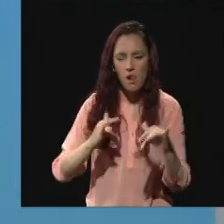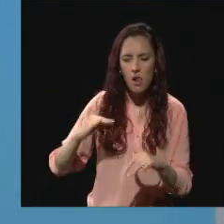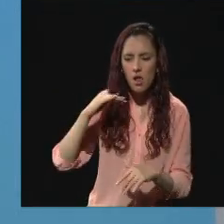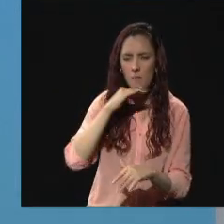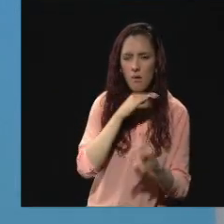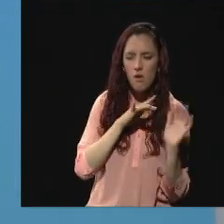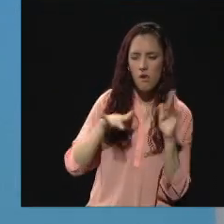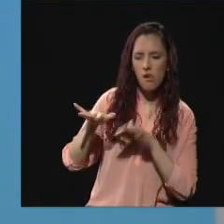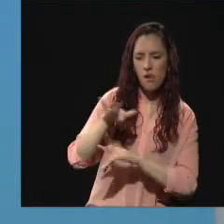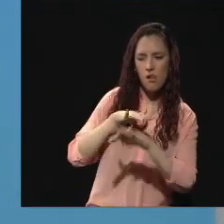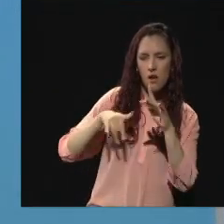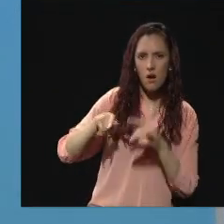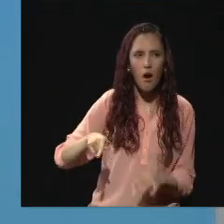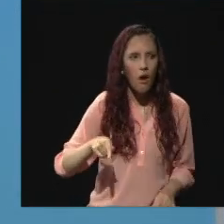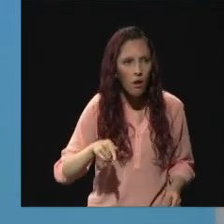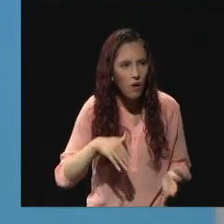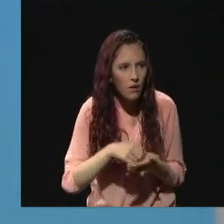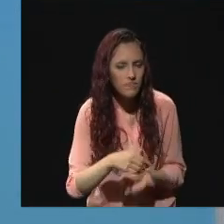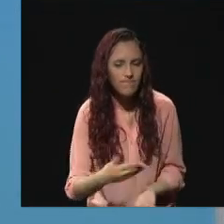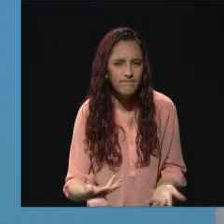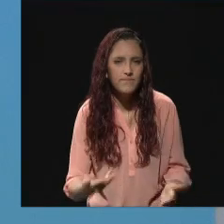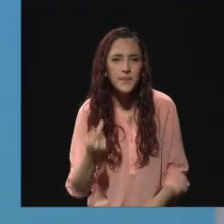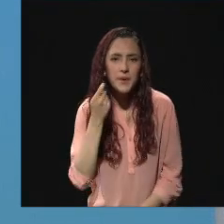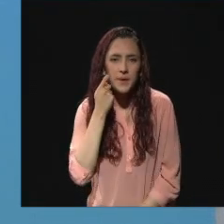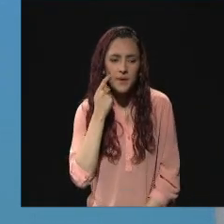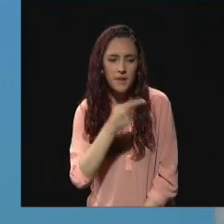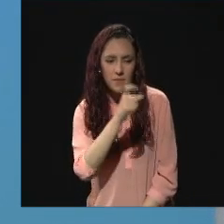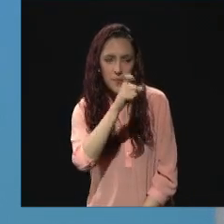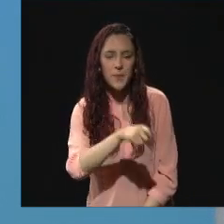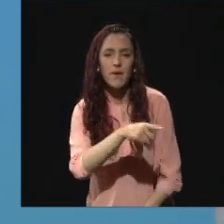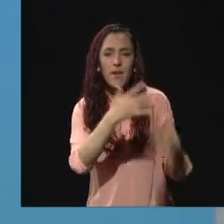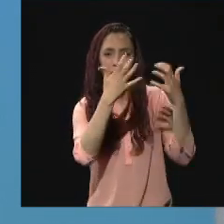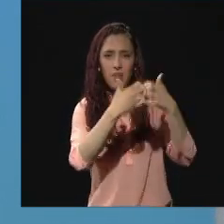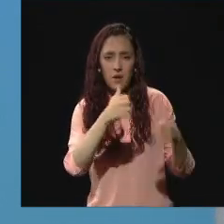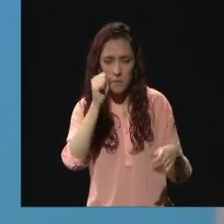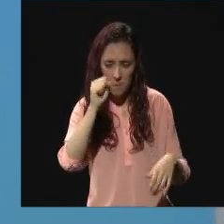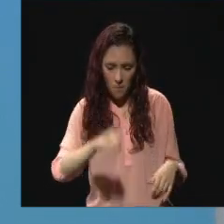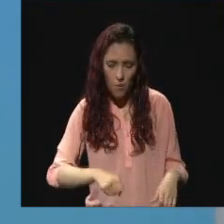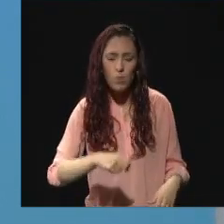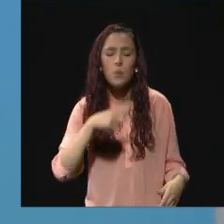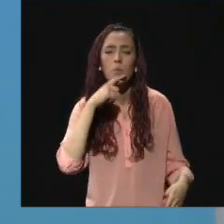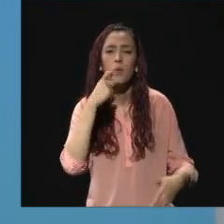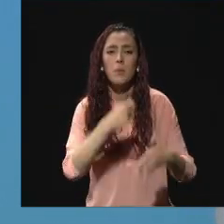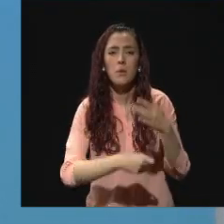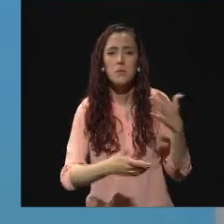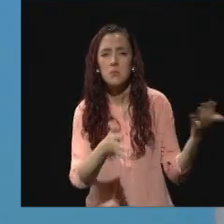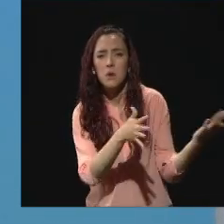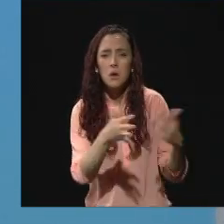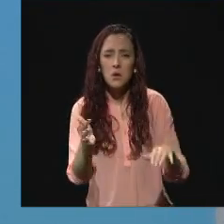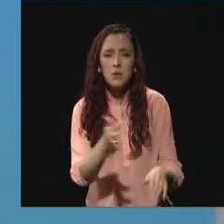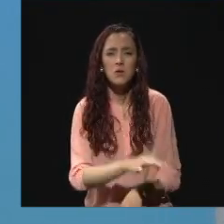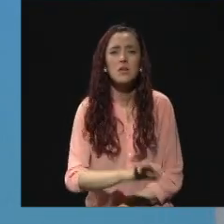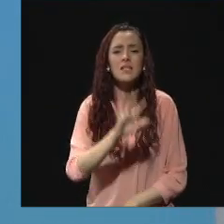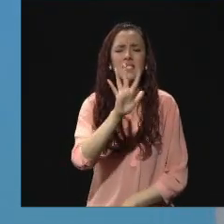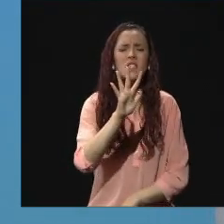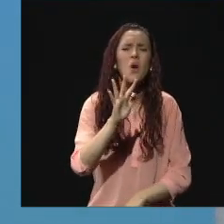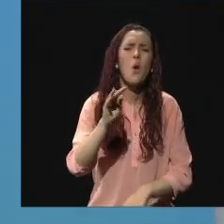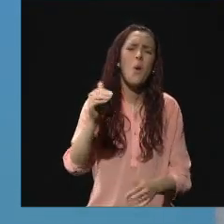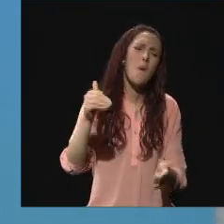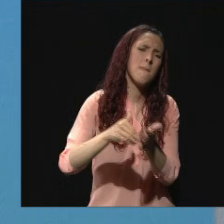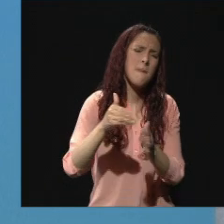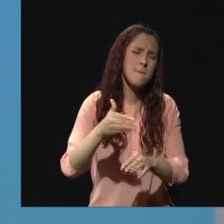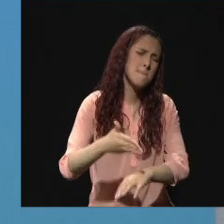a posibles infracciones hacer régimen que culminan con multas hoy en día de hasta cinco mil salarios mínimos legales